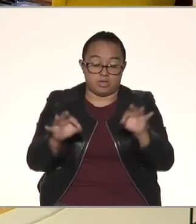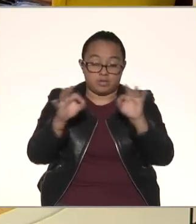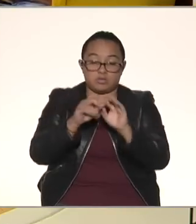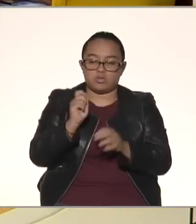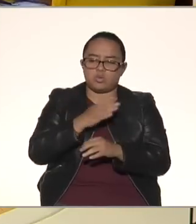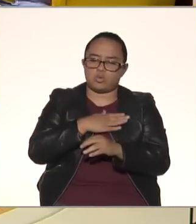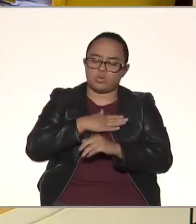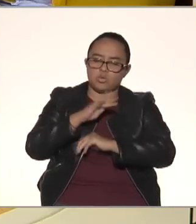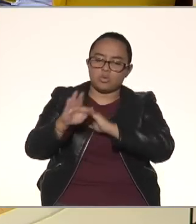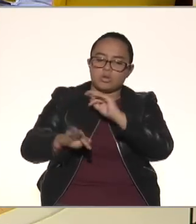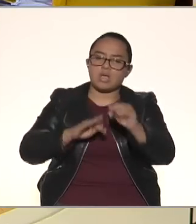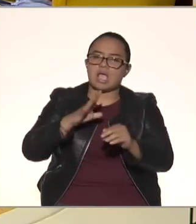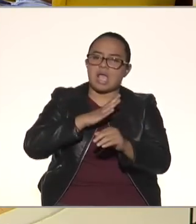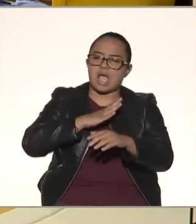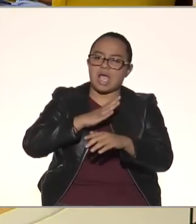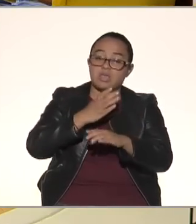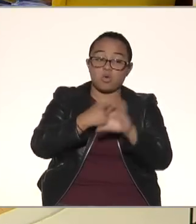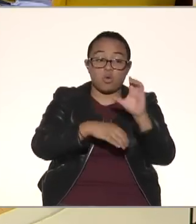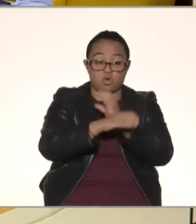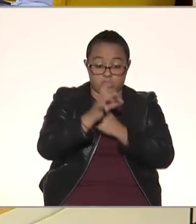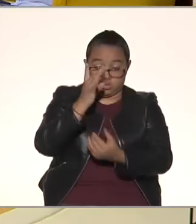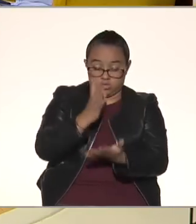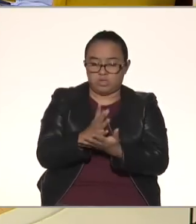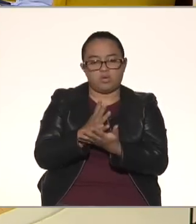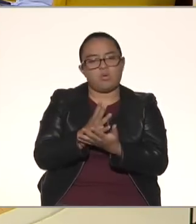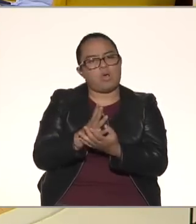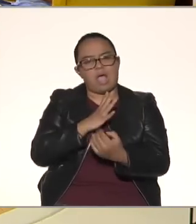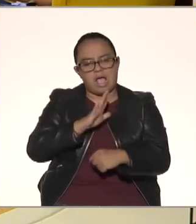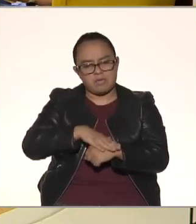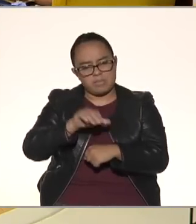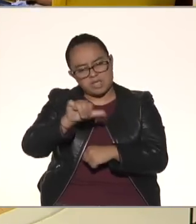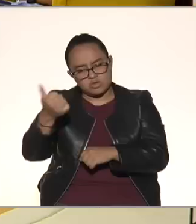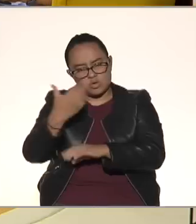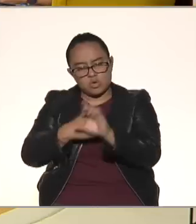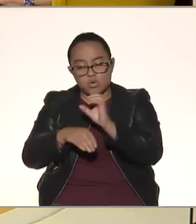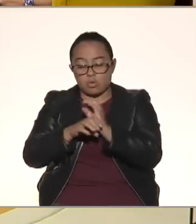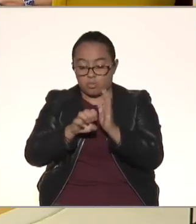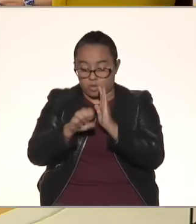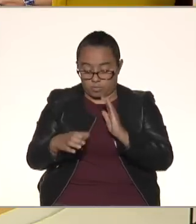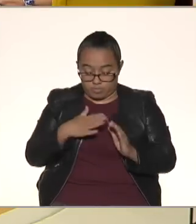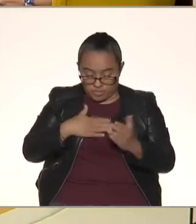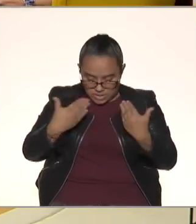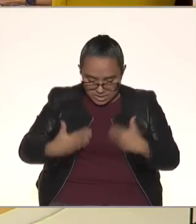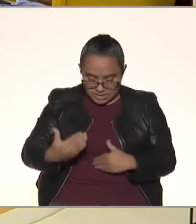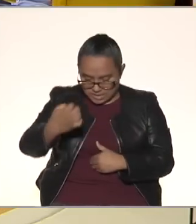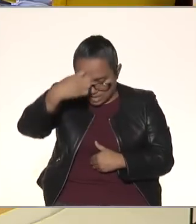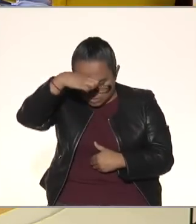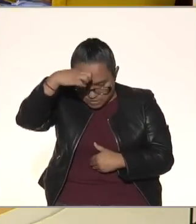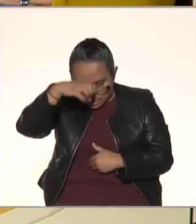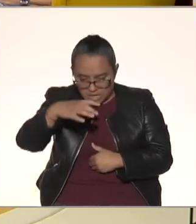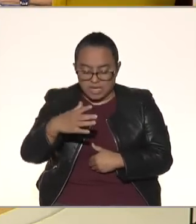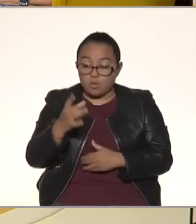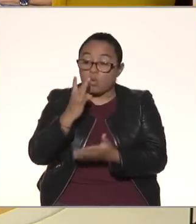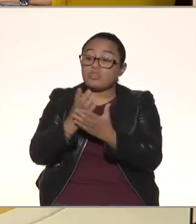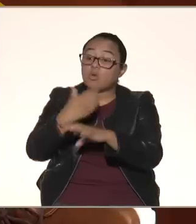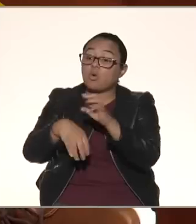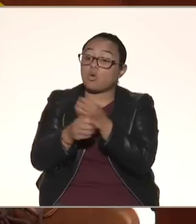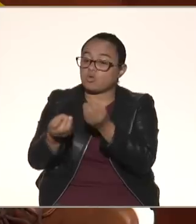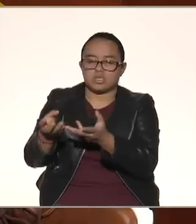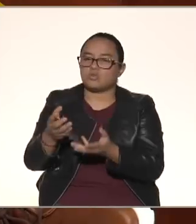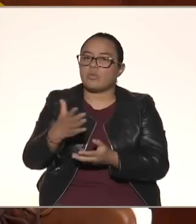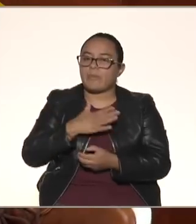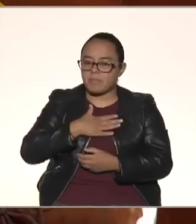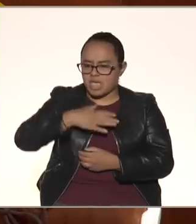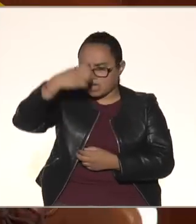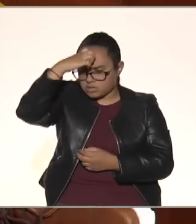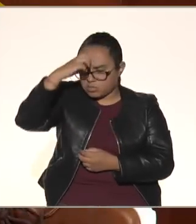generosidad va mucho más allá de lo material. Es dar nuestro propio ser, dar nuestra sabiduría, dar todo lo que